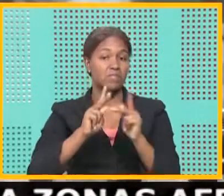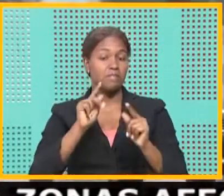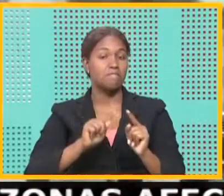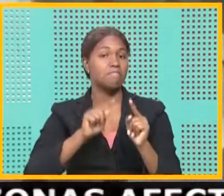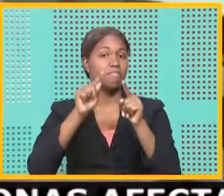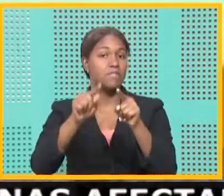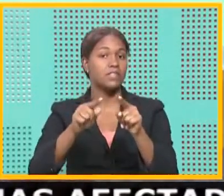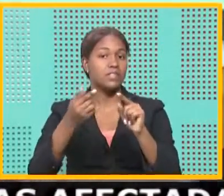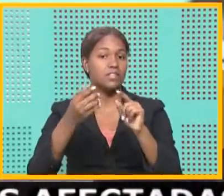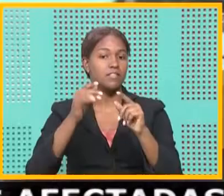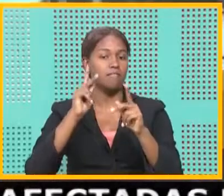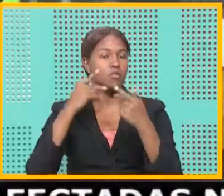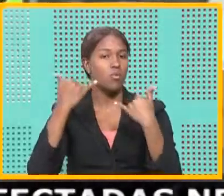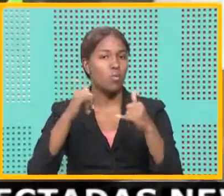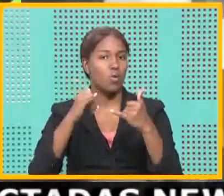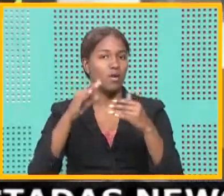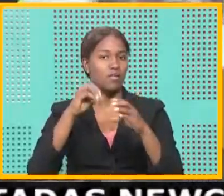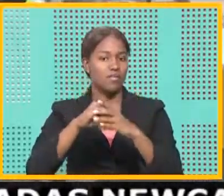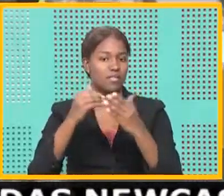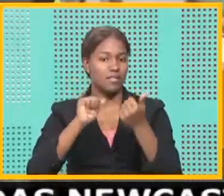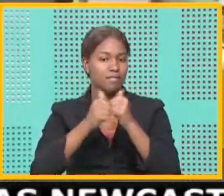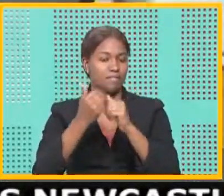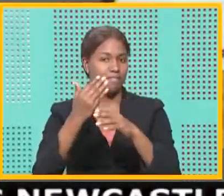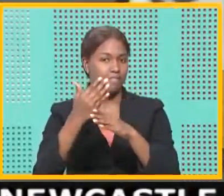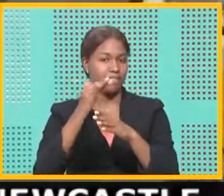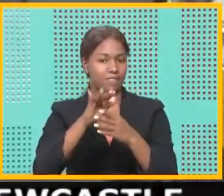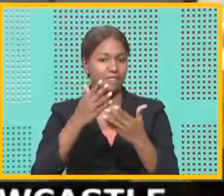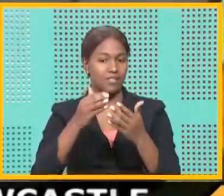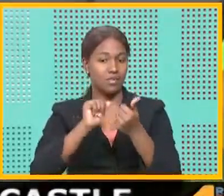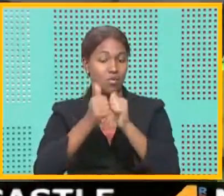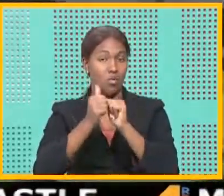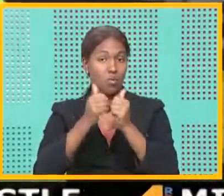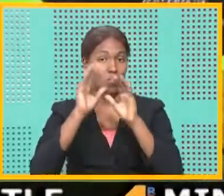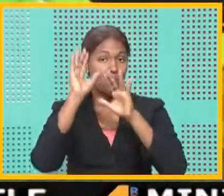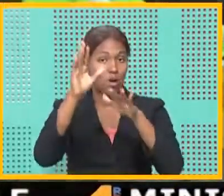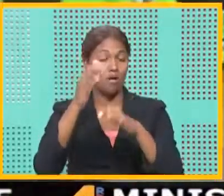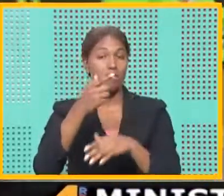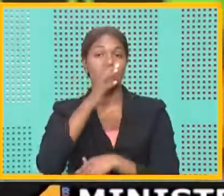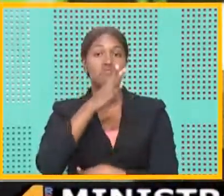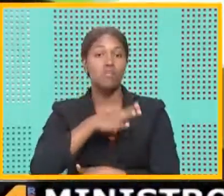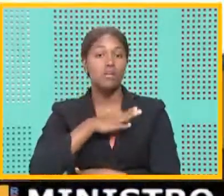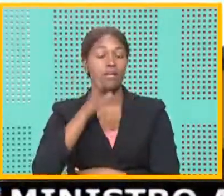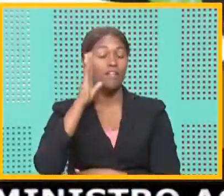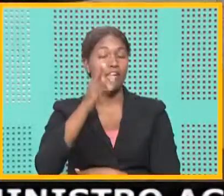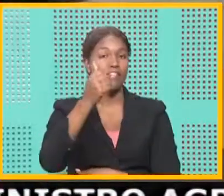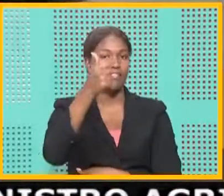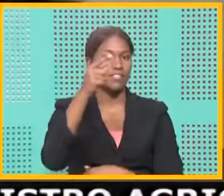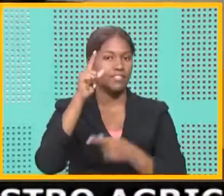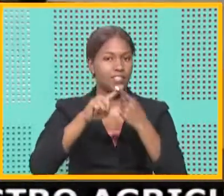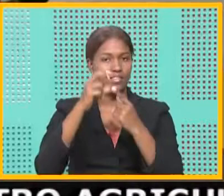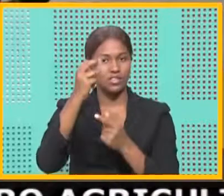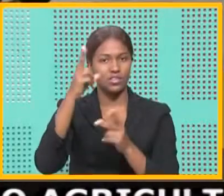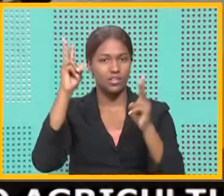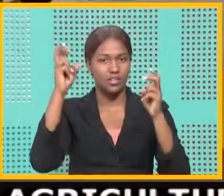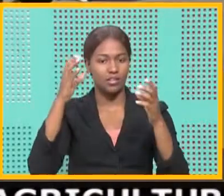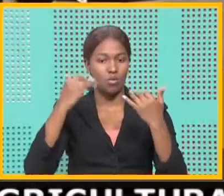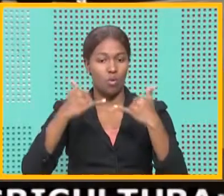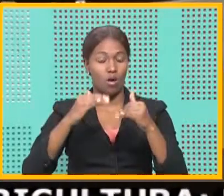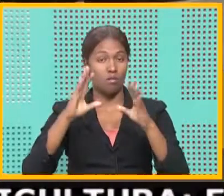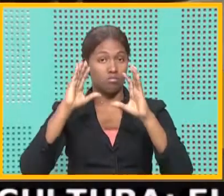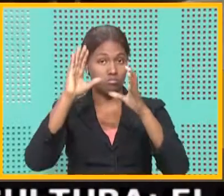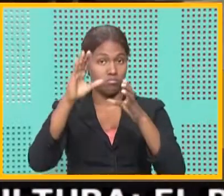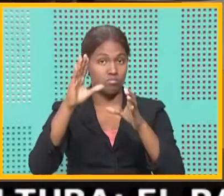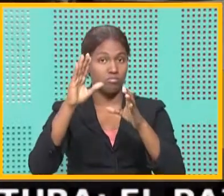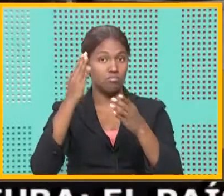asistan a los partidos del preolímpico de voleibol femenino a efectuarse del 10 al 12 de enero en el Palacio de los Deportes